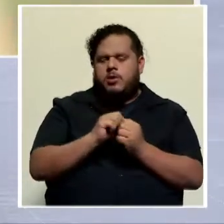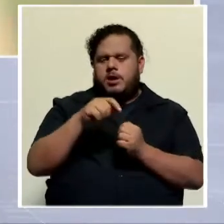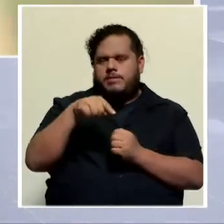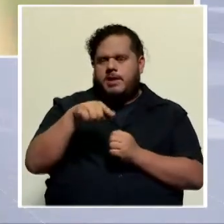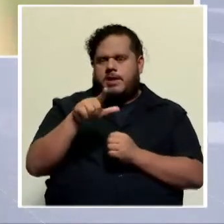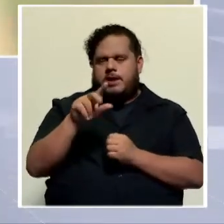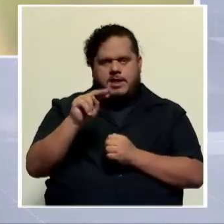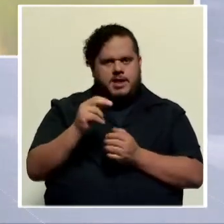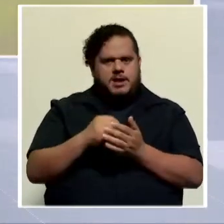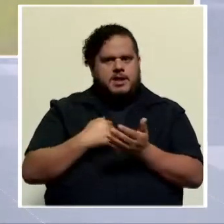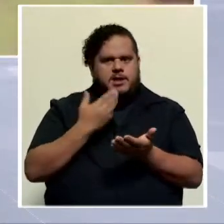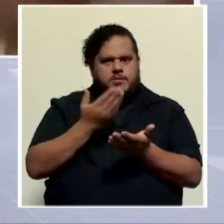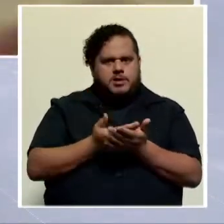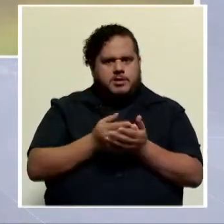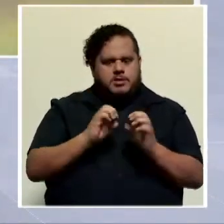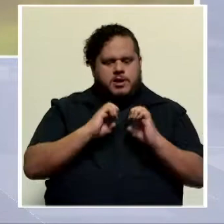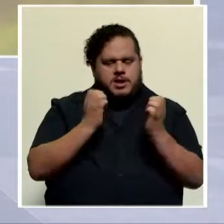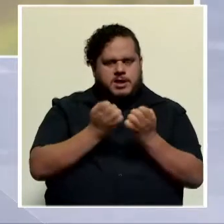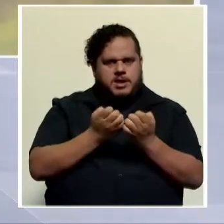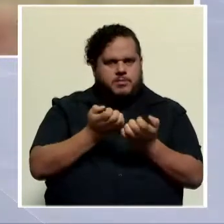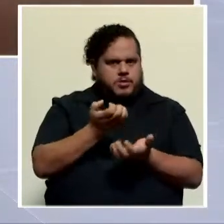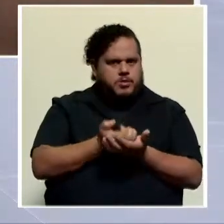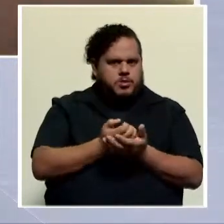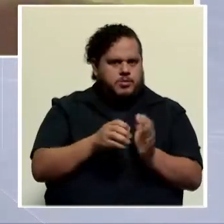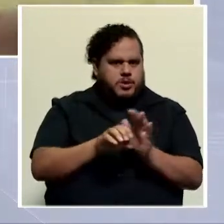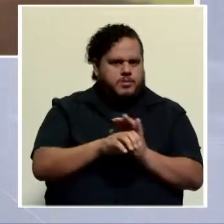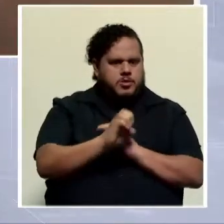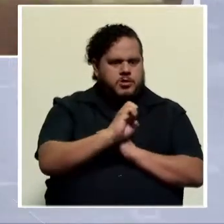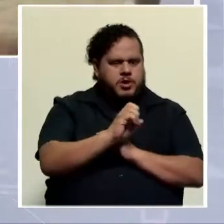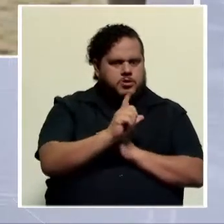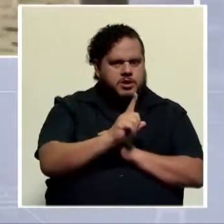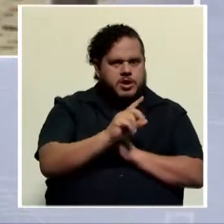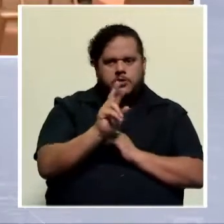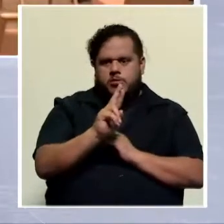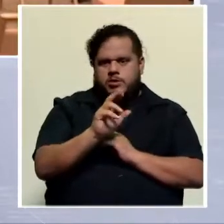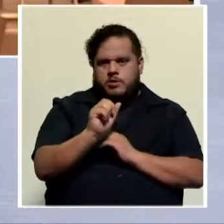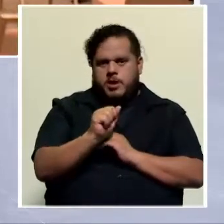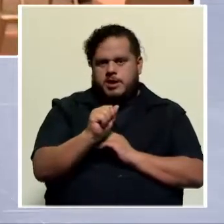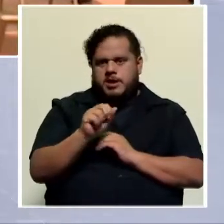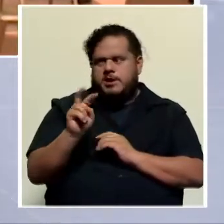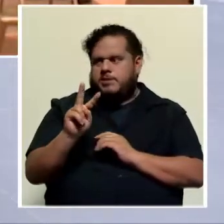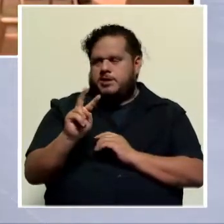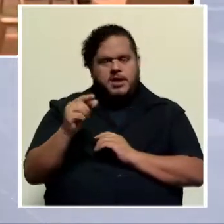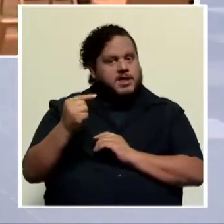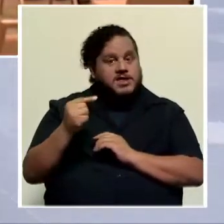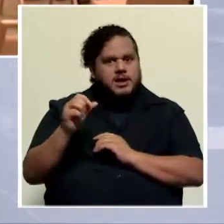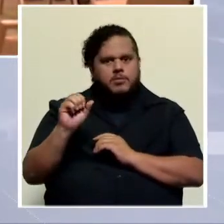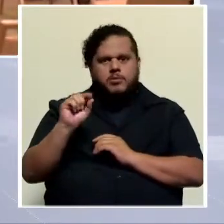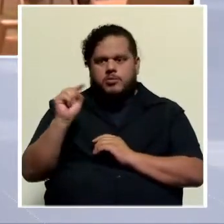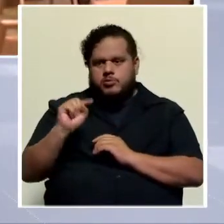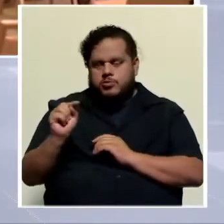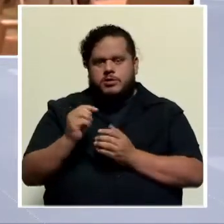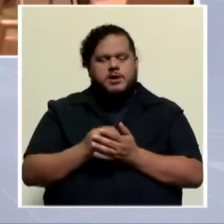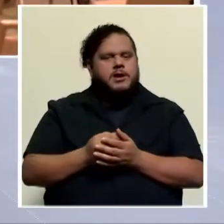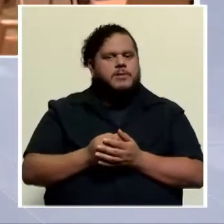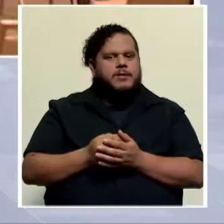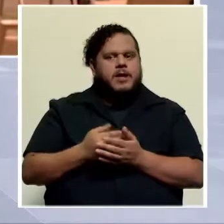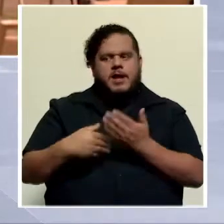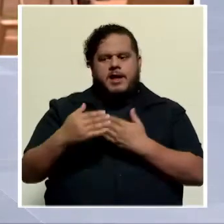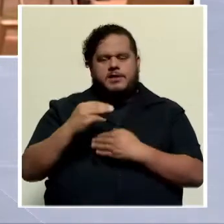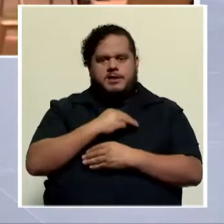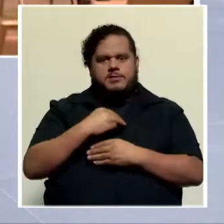que presentó el equipo económico con figuras como don Eduardo Lizano, Rodrigo Arias, Guillermo Zúñiga, exministro